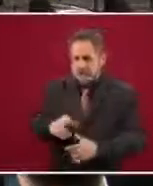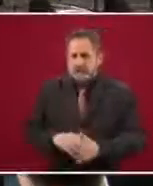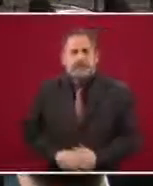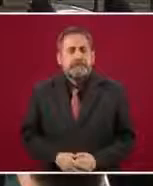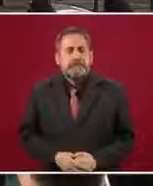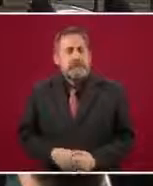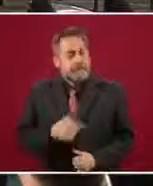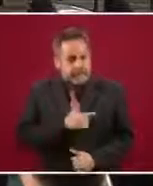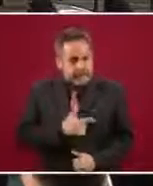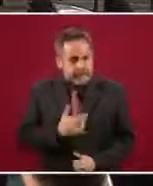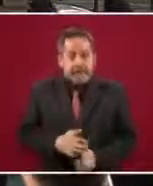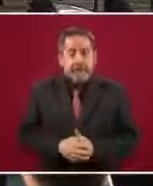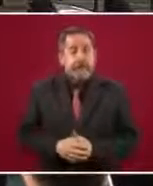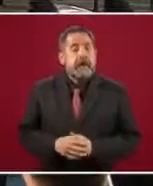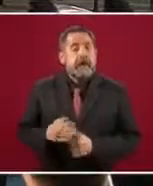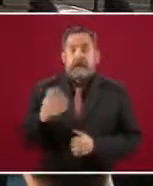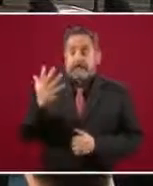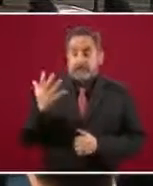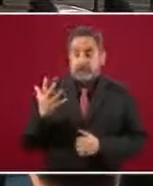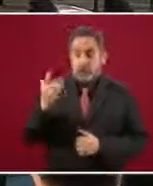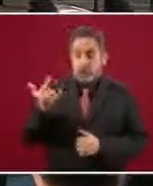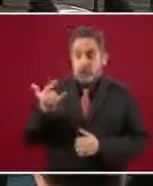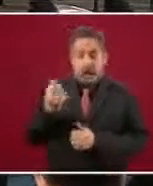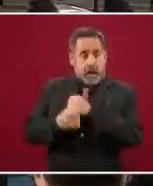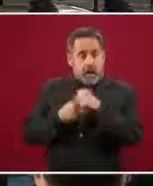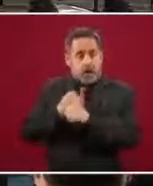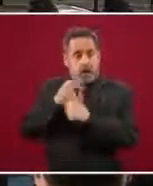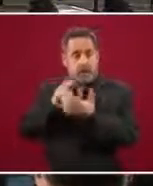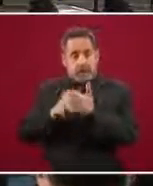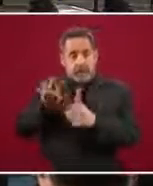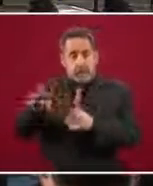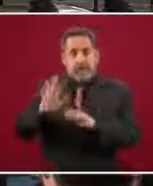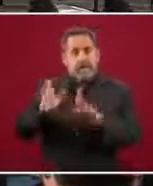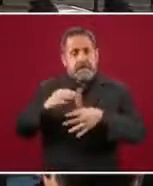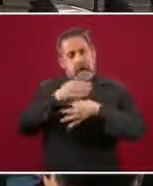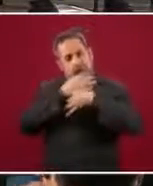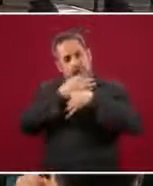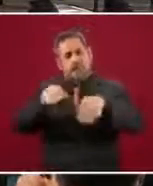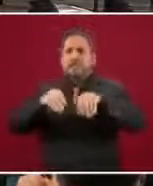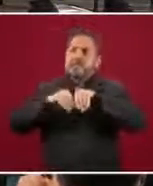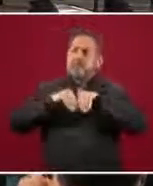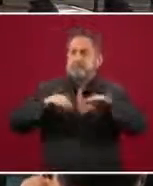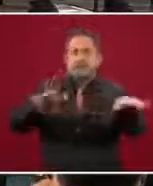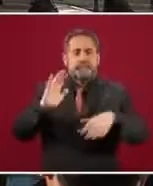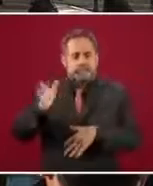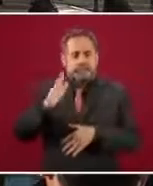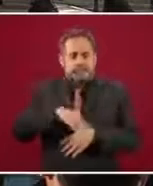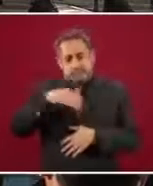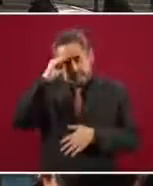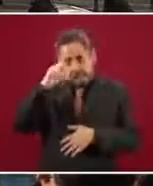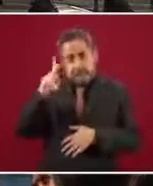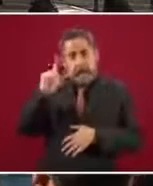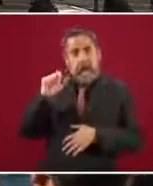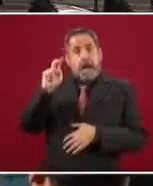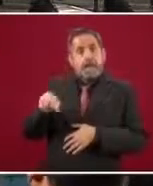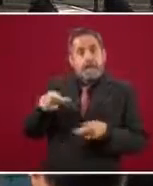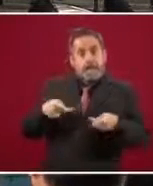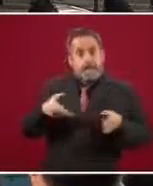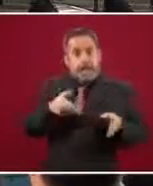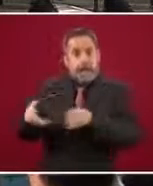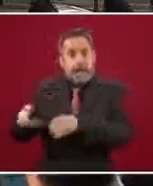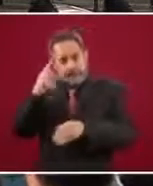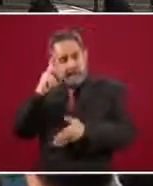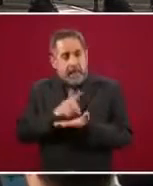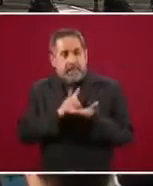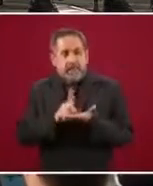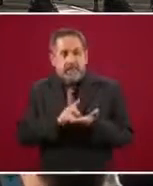presidente. Desde el 5 de julio de 2019 anunciamos en este espacio la Estrategia Nacional de Prevención de